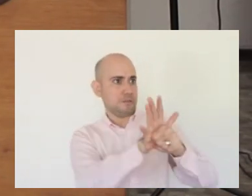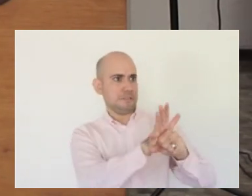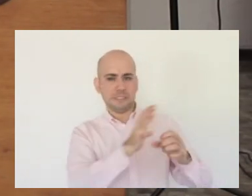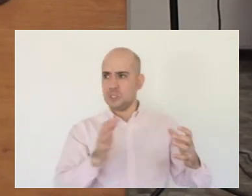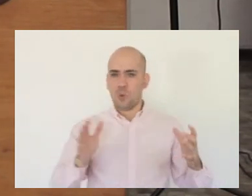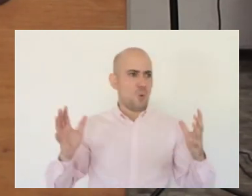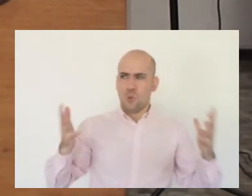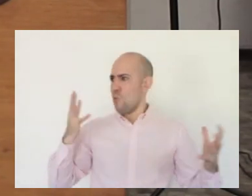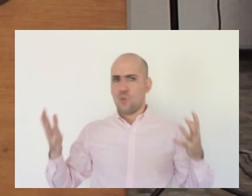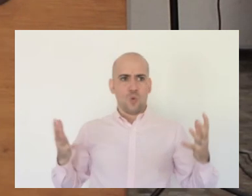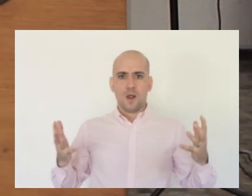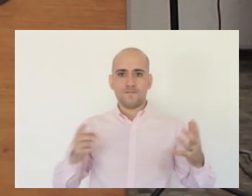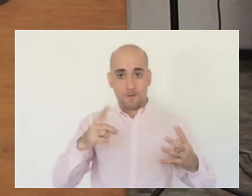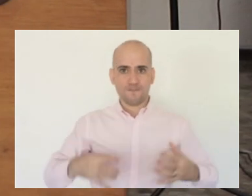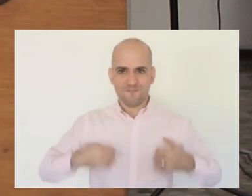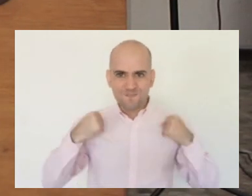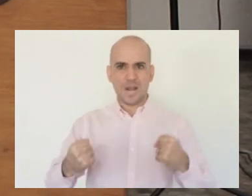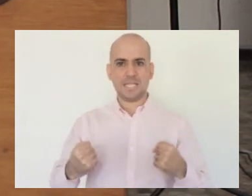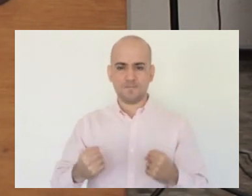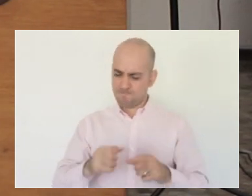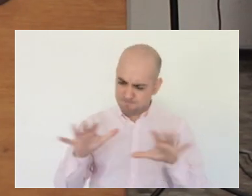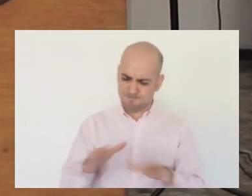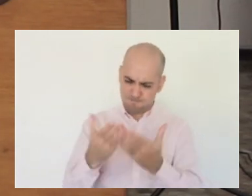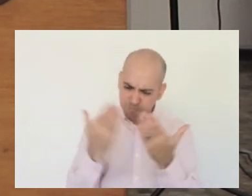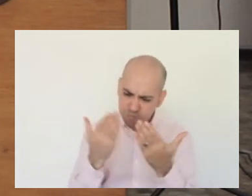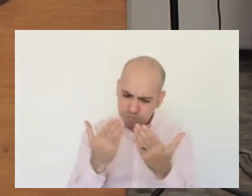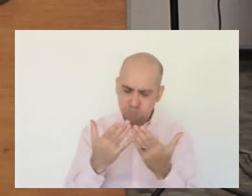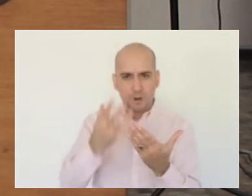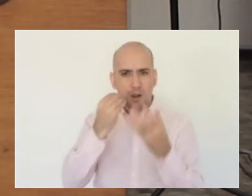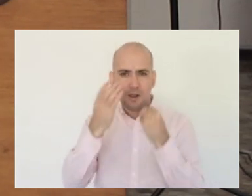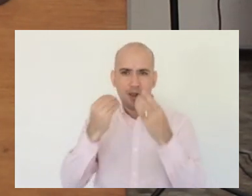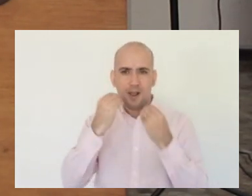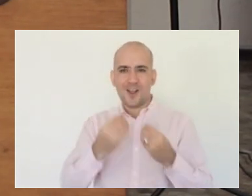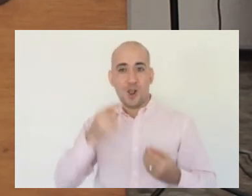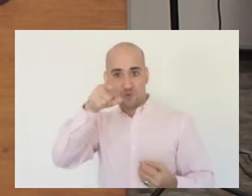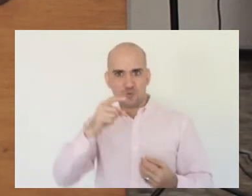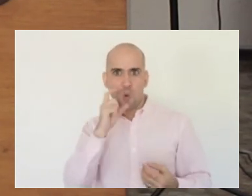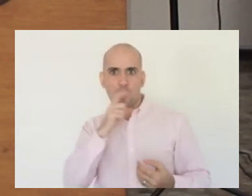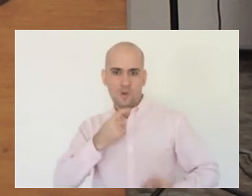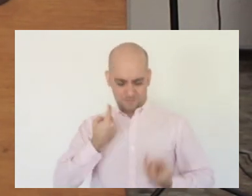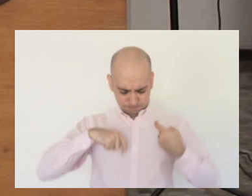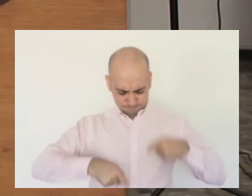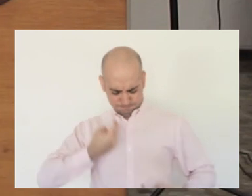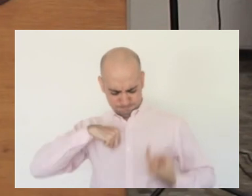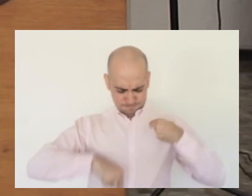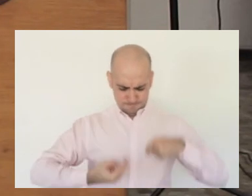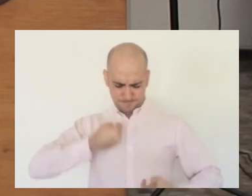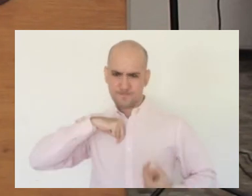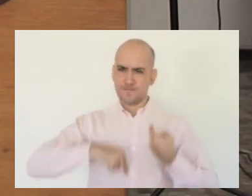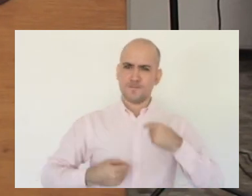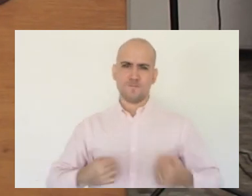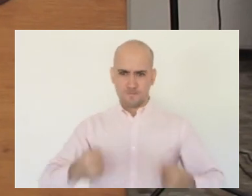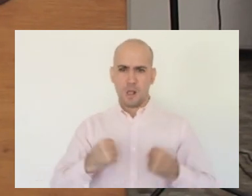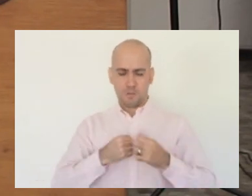pruebas, retos y desafíos que el destino les ha puesto. Con el alma pletórica de luz, con la sangre corriendo por sus